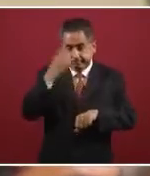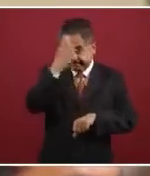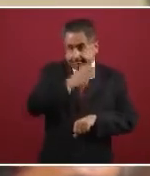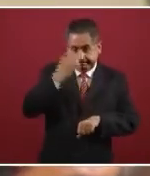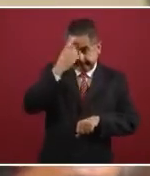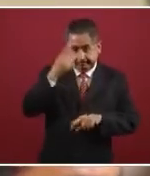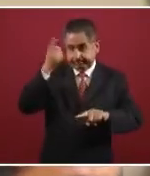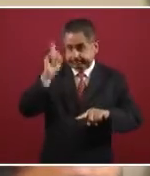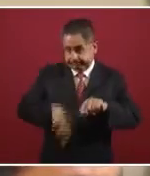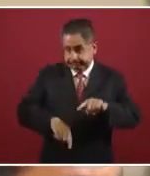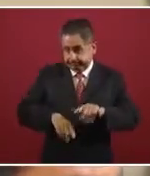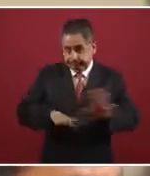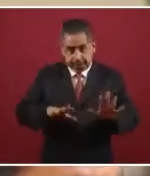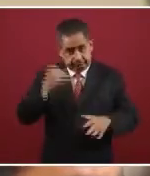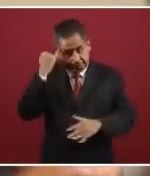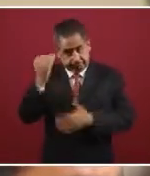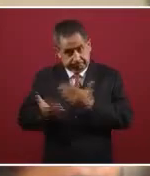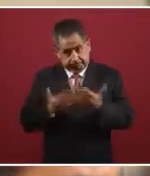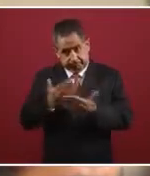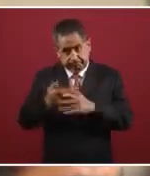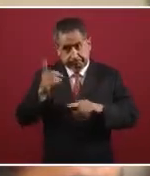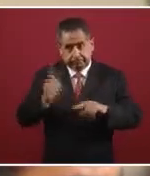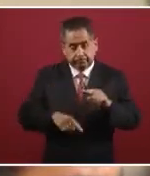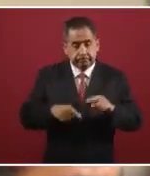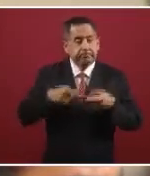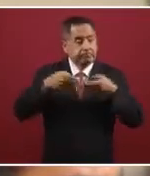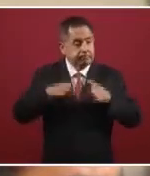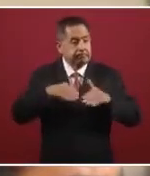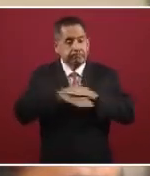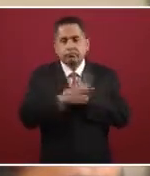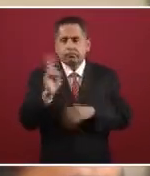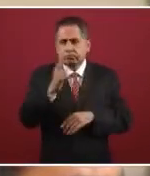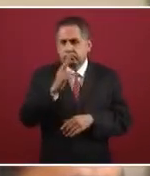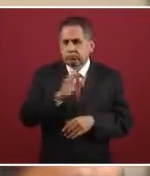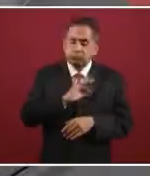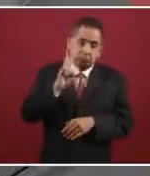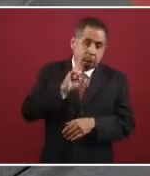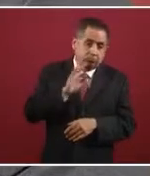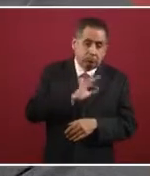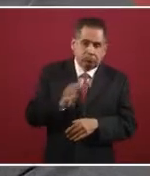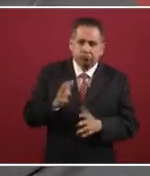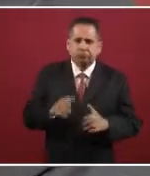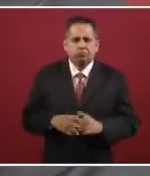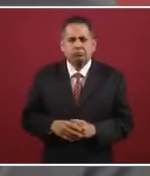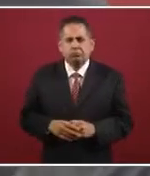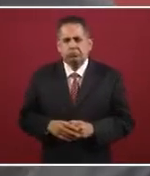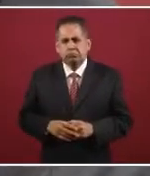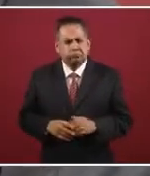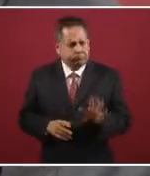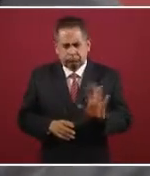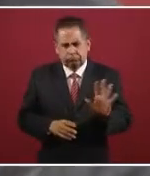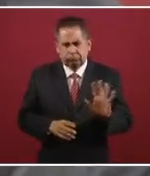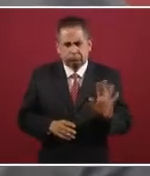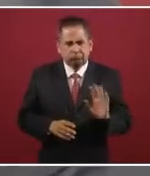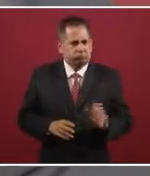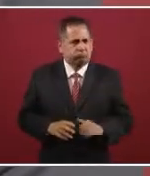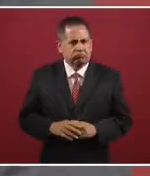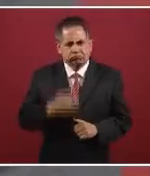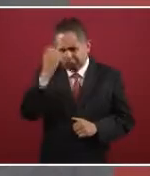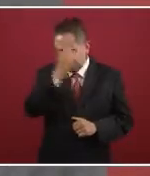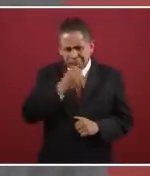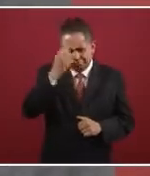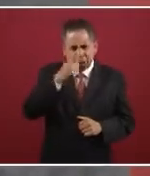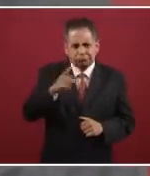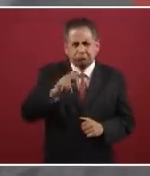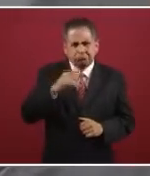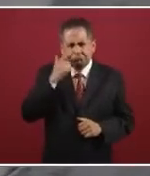de ingreso al bachillerato, que es la puerta de entrada a la UNAM? ¿Sería un planteamiento diferente? Yo no estoy por los exámenes